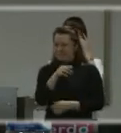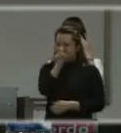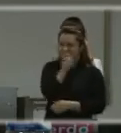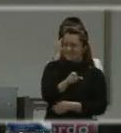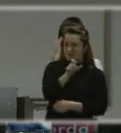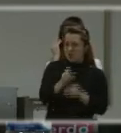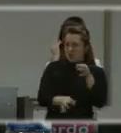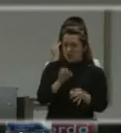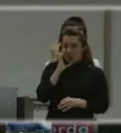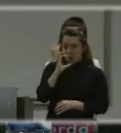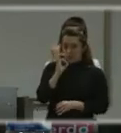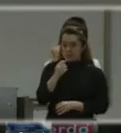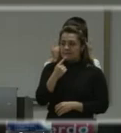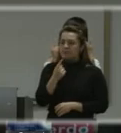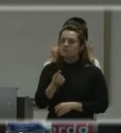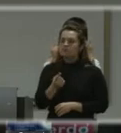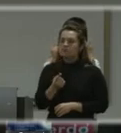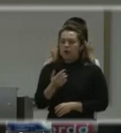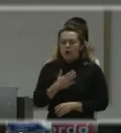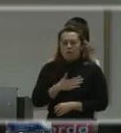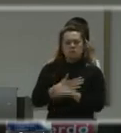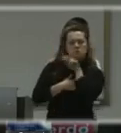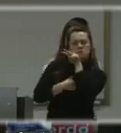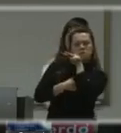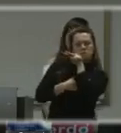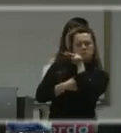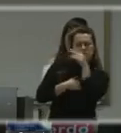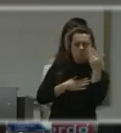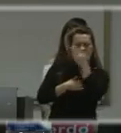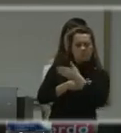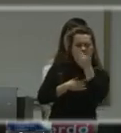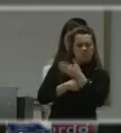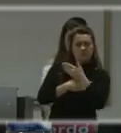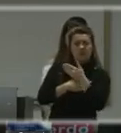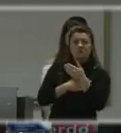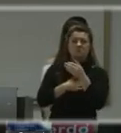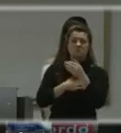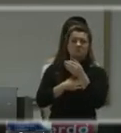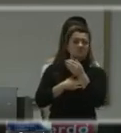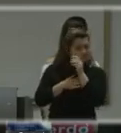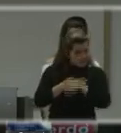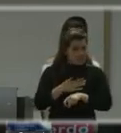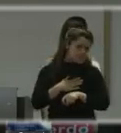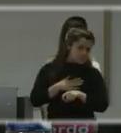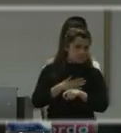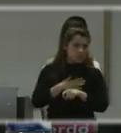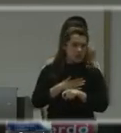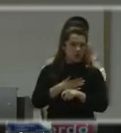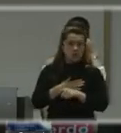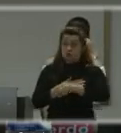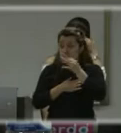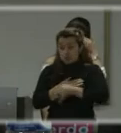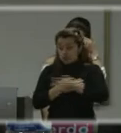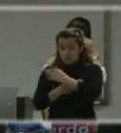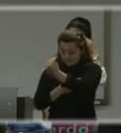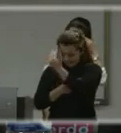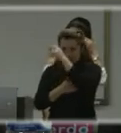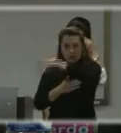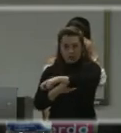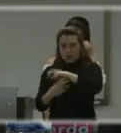juez es que si él considera razonable, llama a la persona a testimonio, es decir, no lo hace siempre.